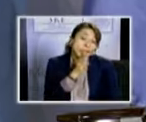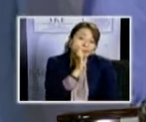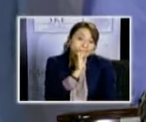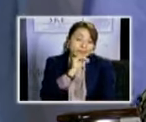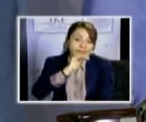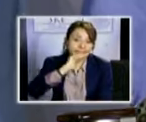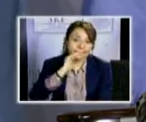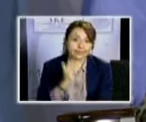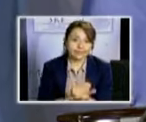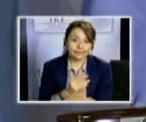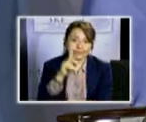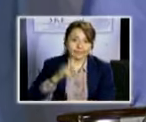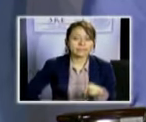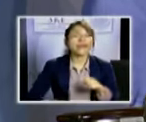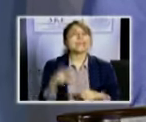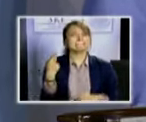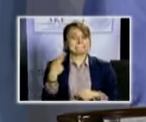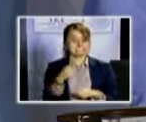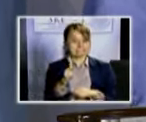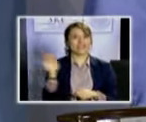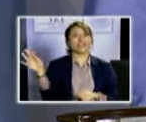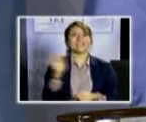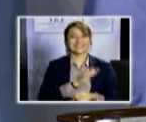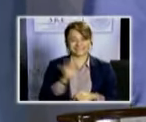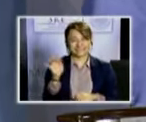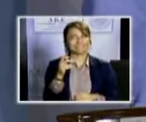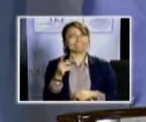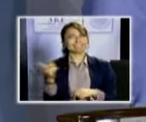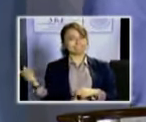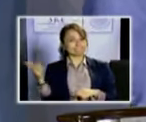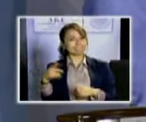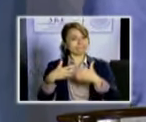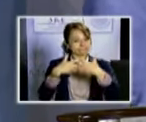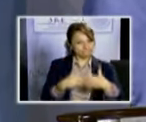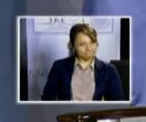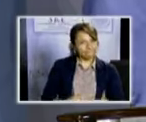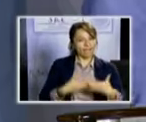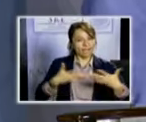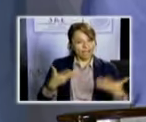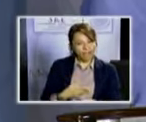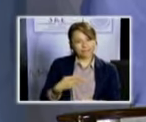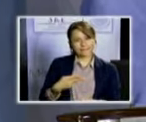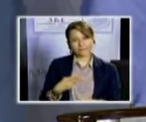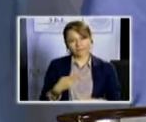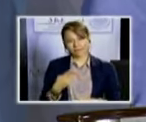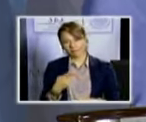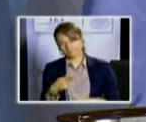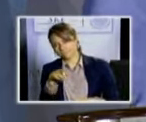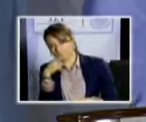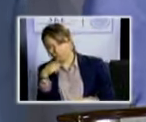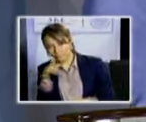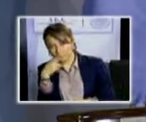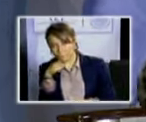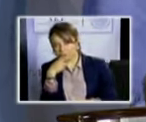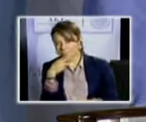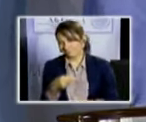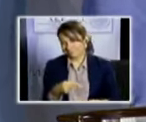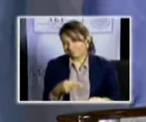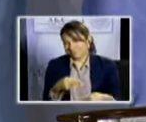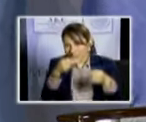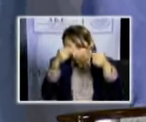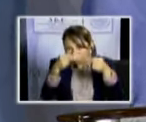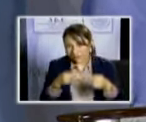la gran industria del tabaco se meta al negocio. A ver, piénsenlo. Eso es lo que está. Entonces, ese